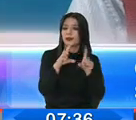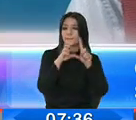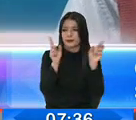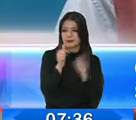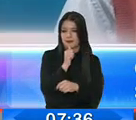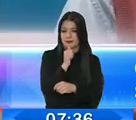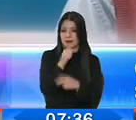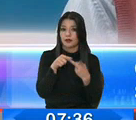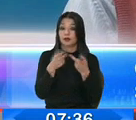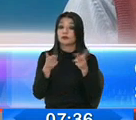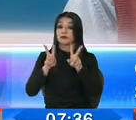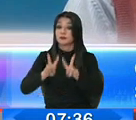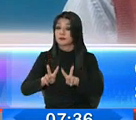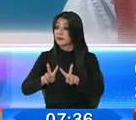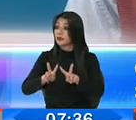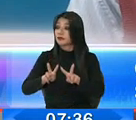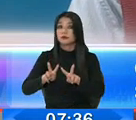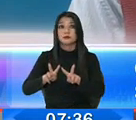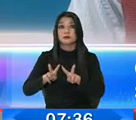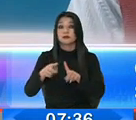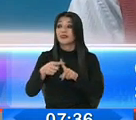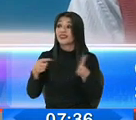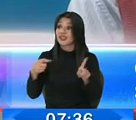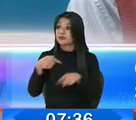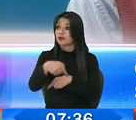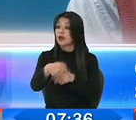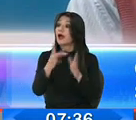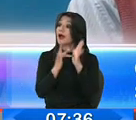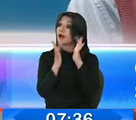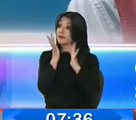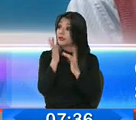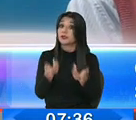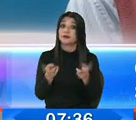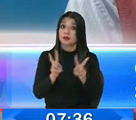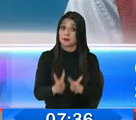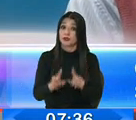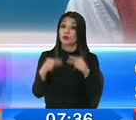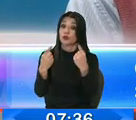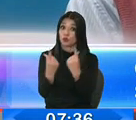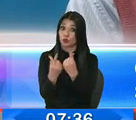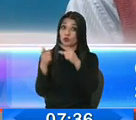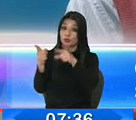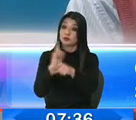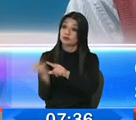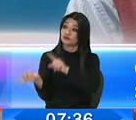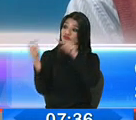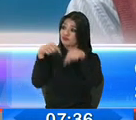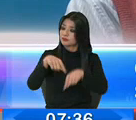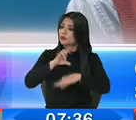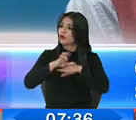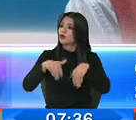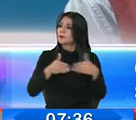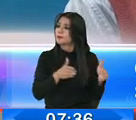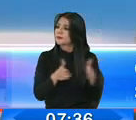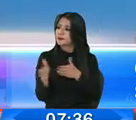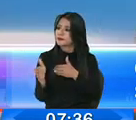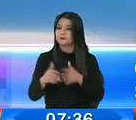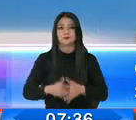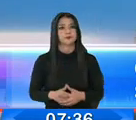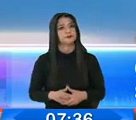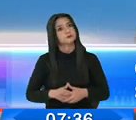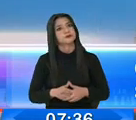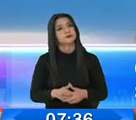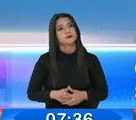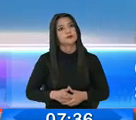y la agenda es de abrir. Y una misión de alto nivel que se prevé que venga de los Estados Unidos. ¿Cómo se prepara eso? Ya, a